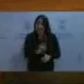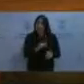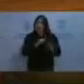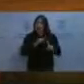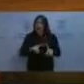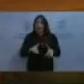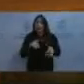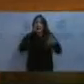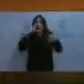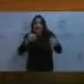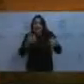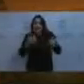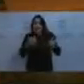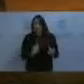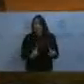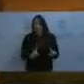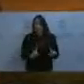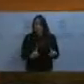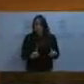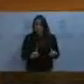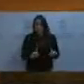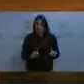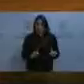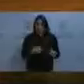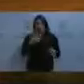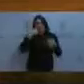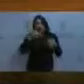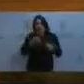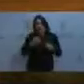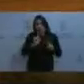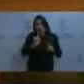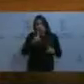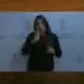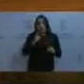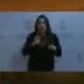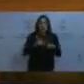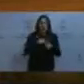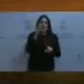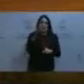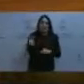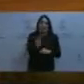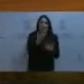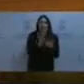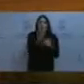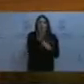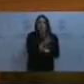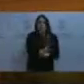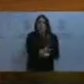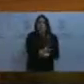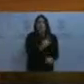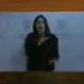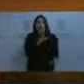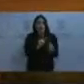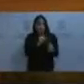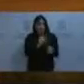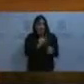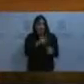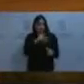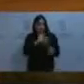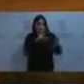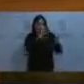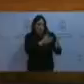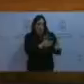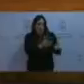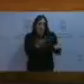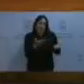los justos, o en el limbo, si prefiere, ¿no?, que era donde iban los niños muertos y sin bautizar. En el debate publicitado a su conveniencia en todos los